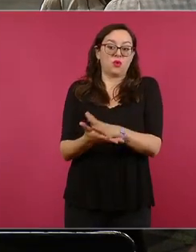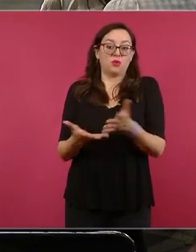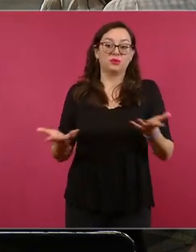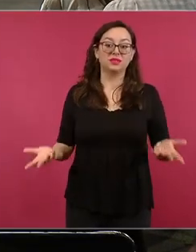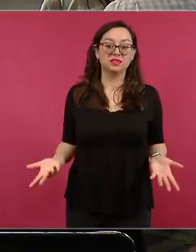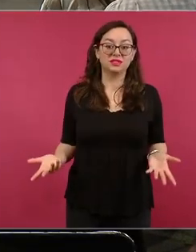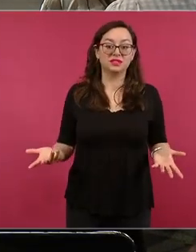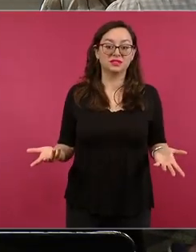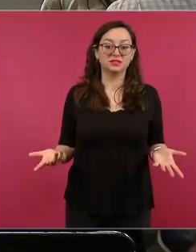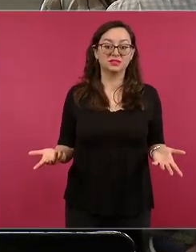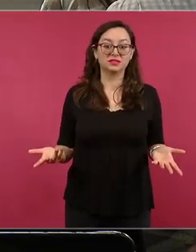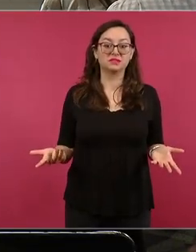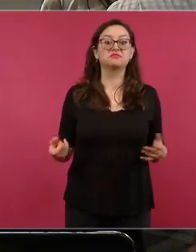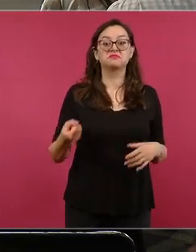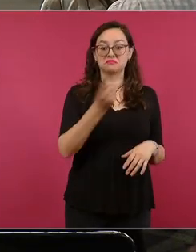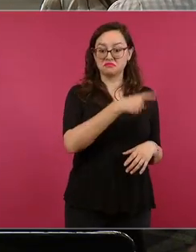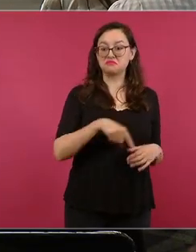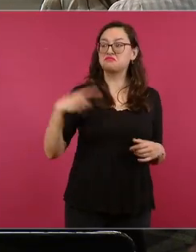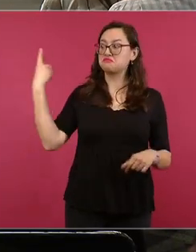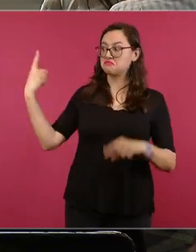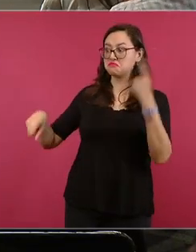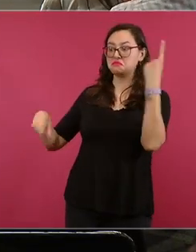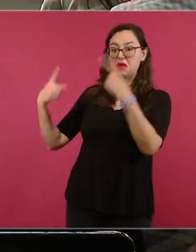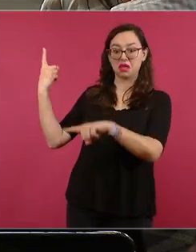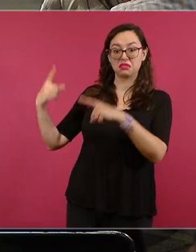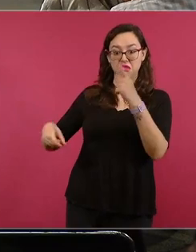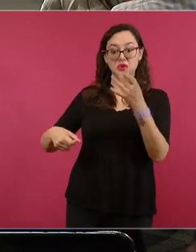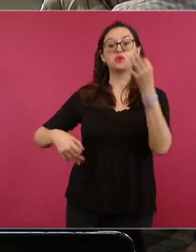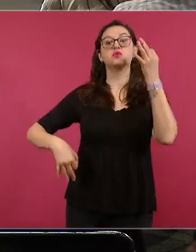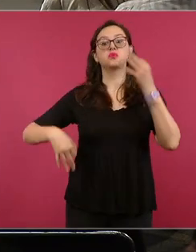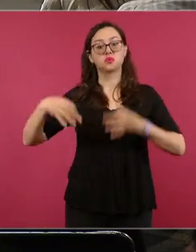mandan el Poder Judicial.